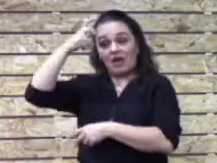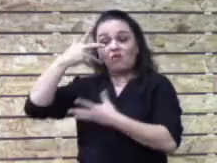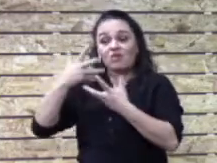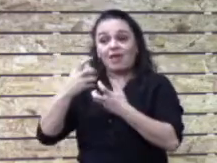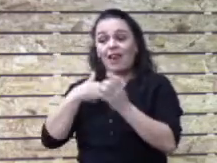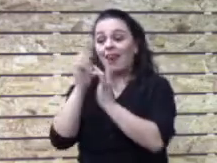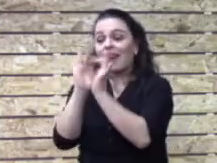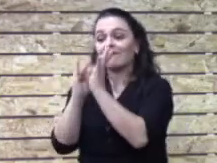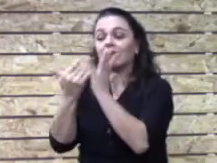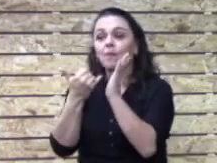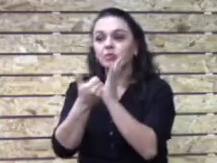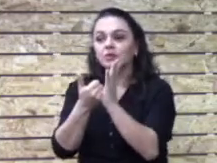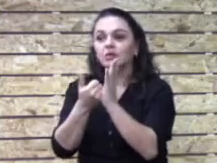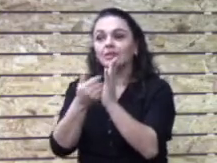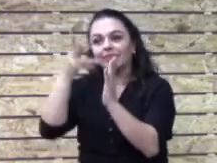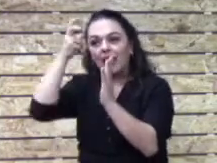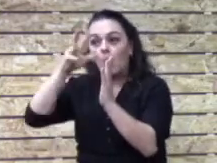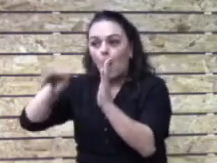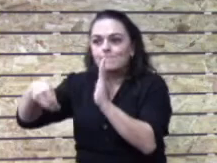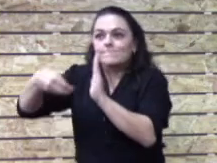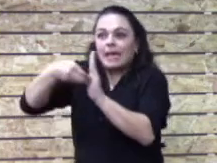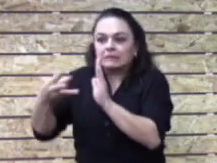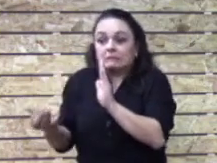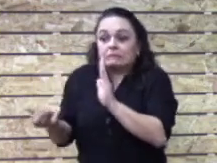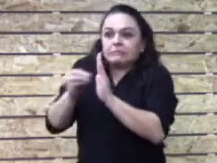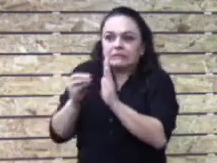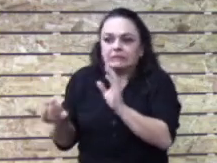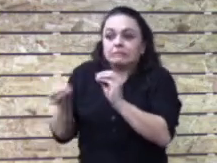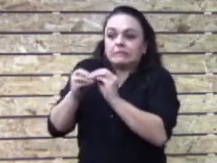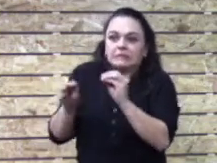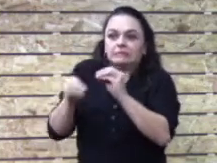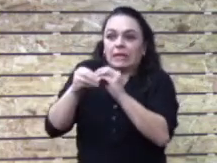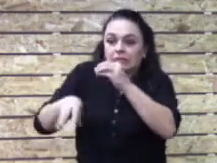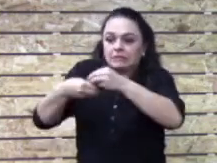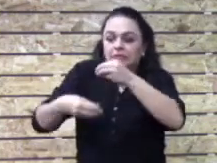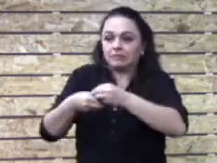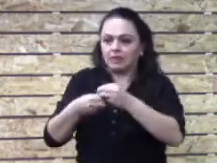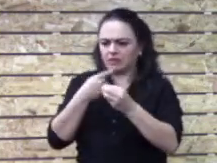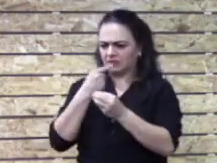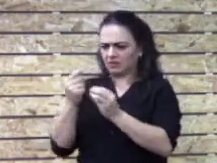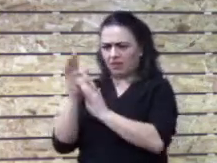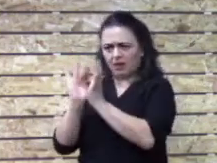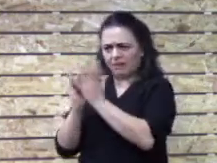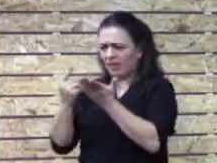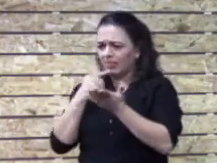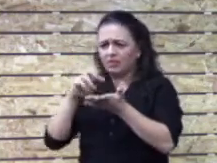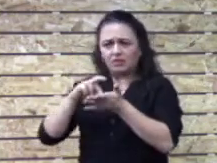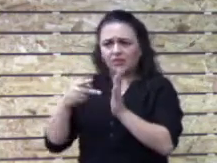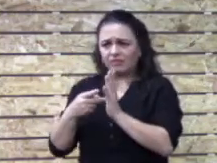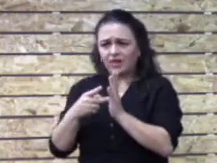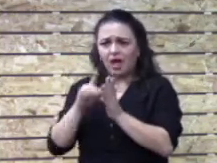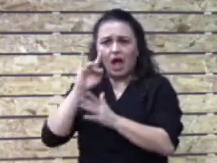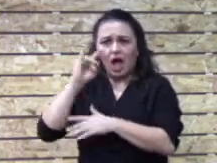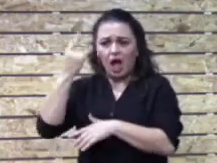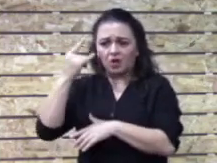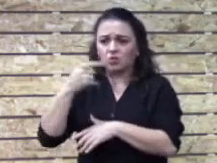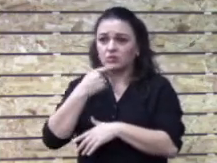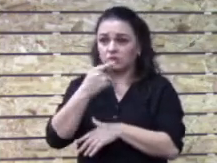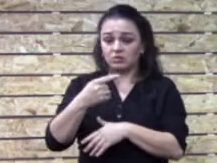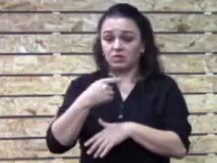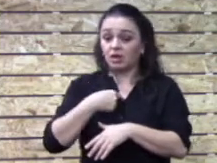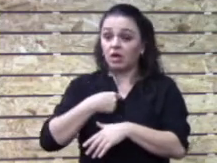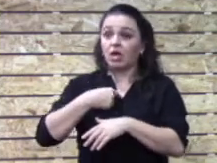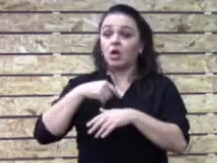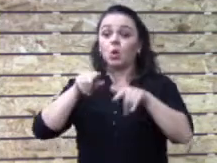lee los dos textos se dará cuenta que el texto no habla de protegerse de una caída desde el templo o desde un